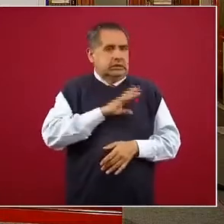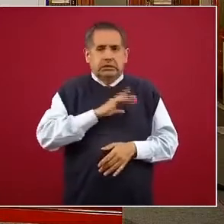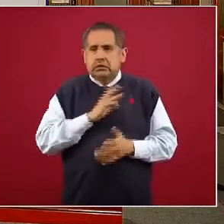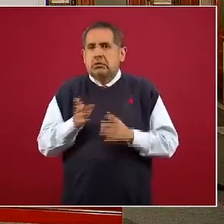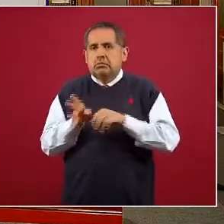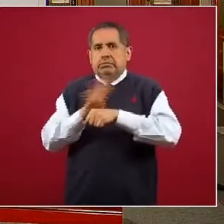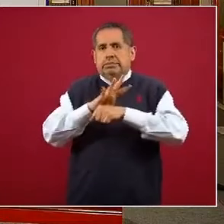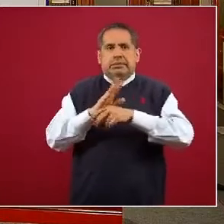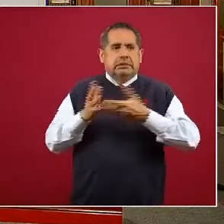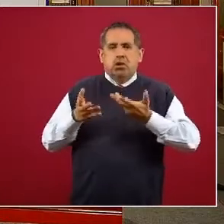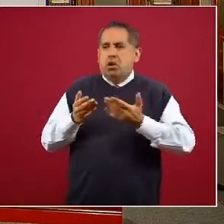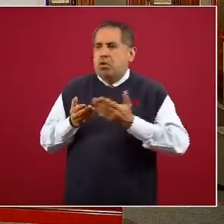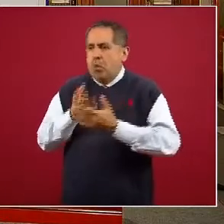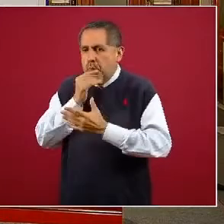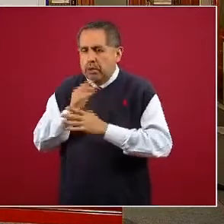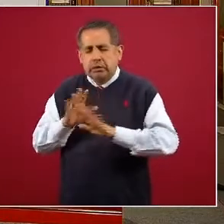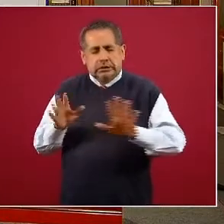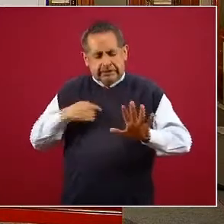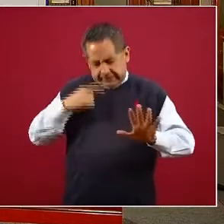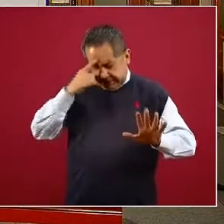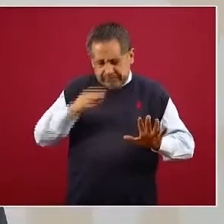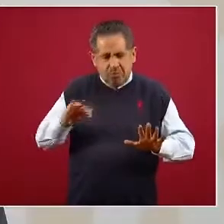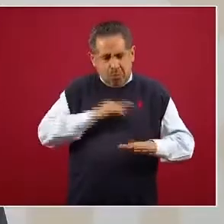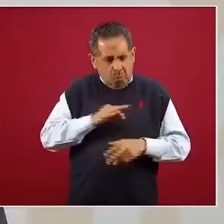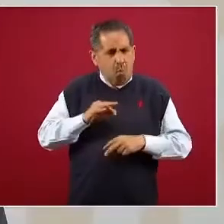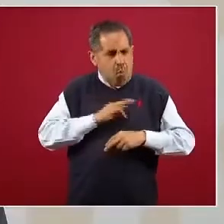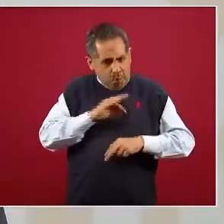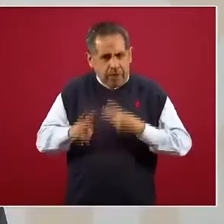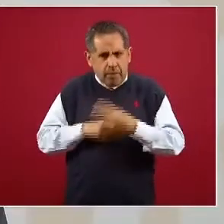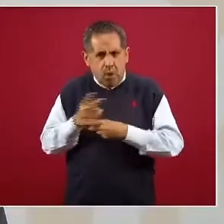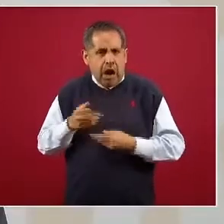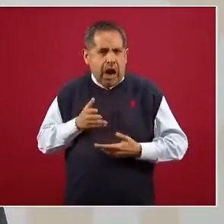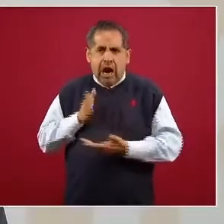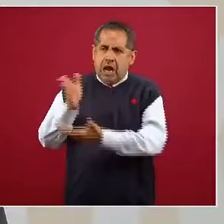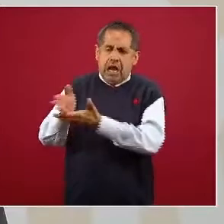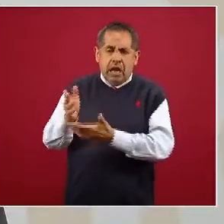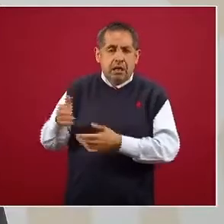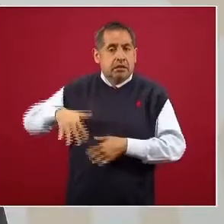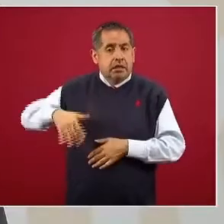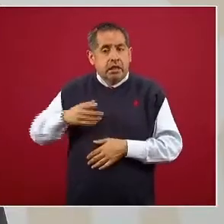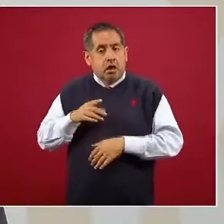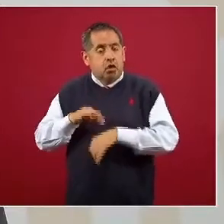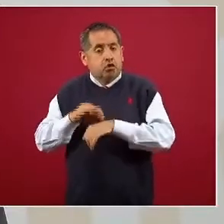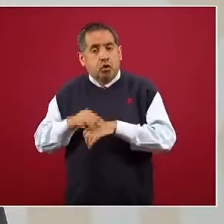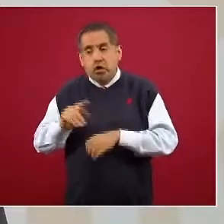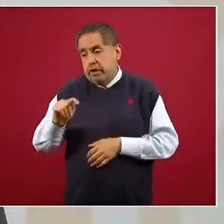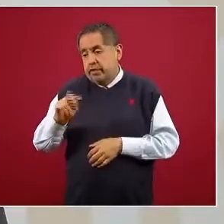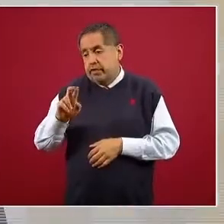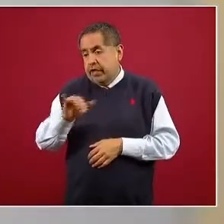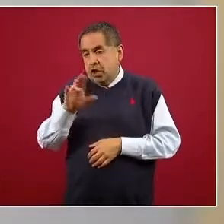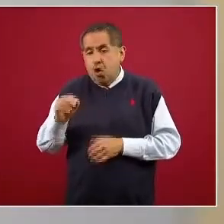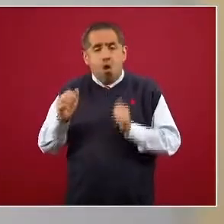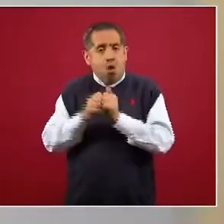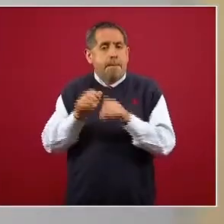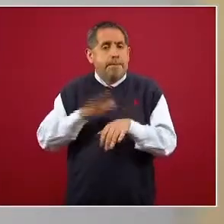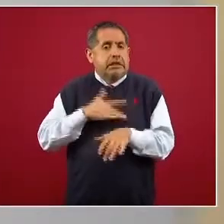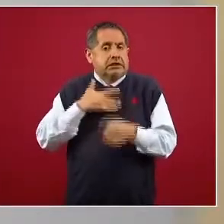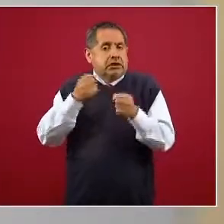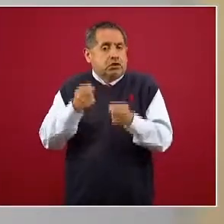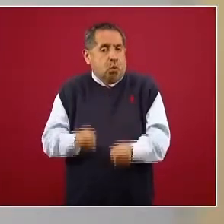donar, identificaran que tenían la oportunidad de hacerlo, como ya lo ha explicado el doctor Trejo, y hacerlo de una manera